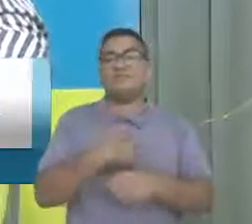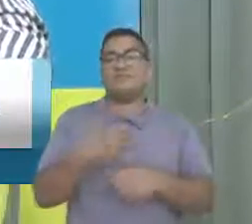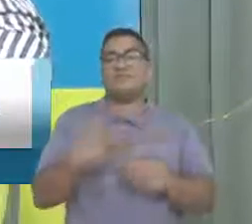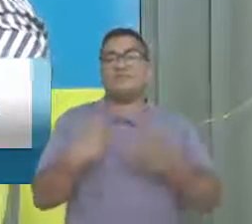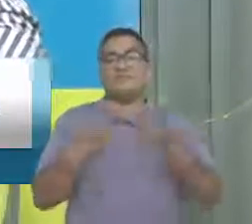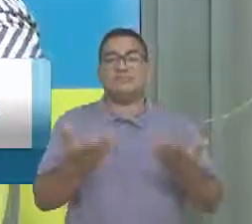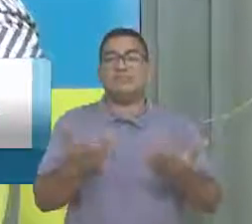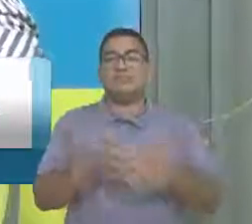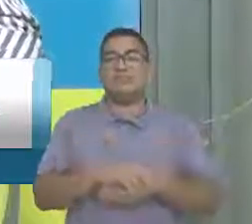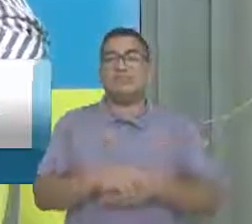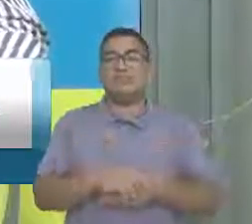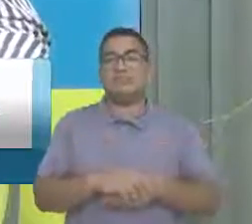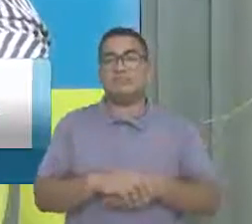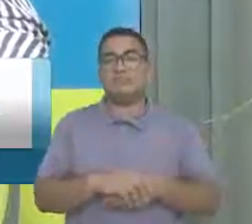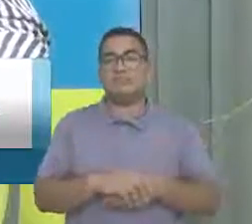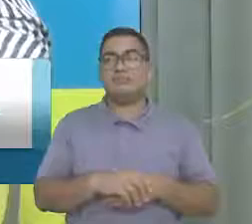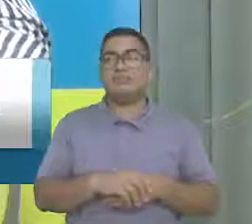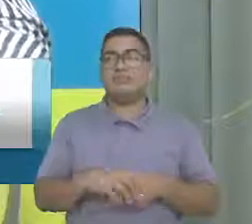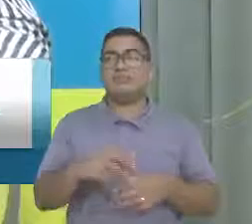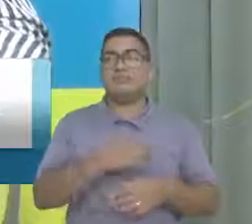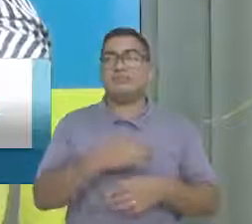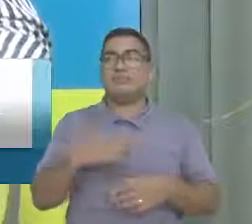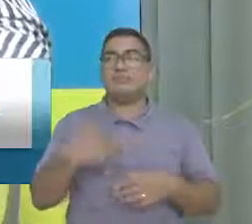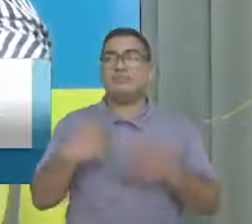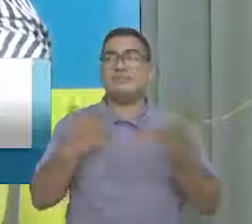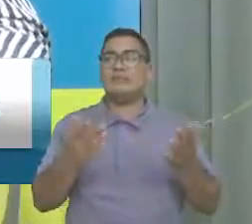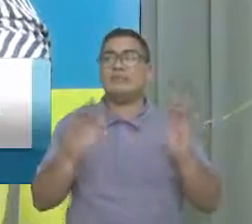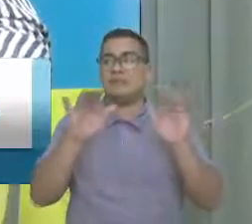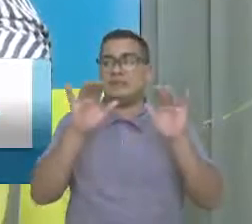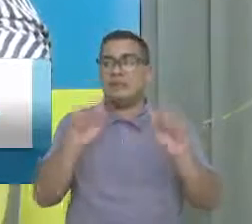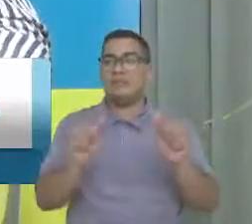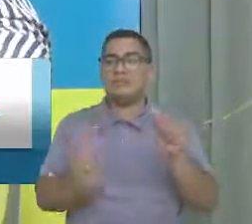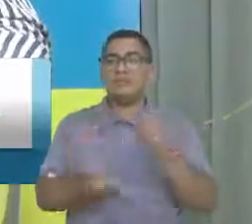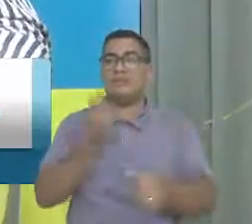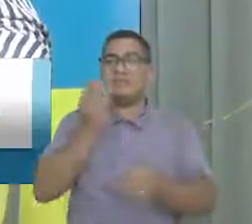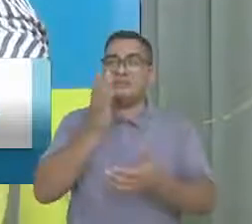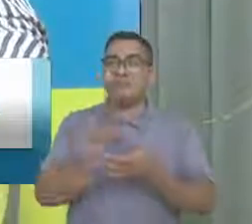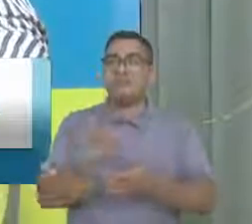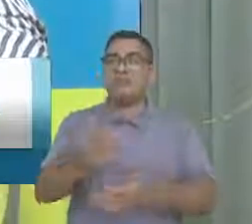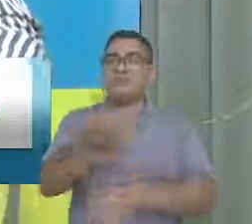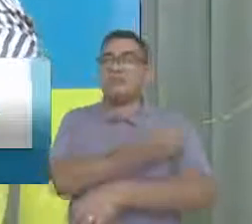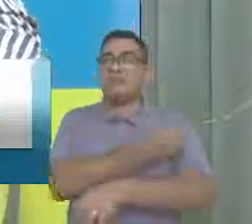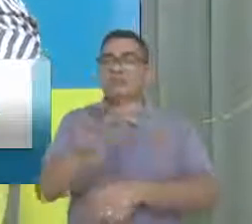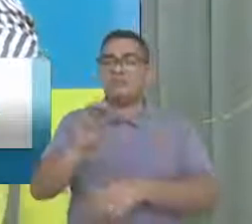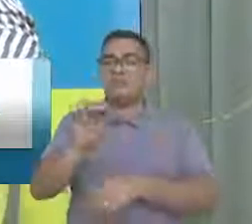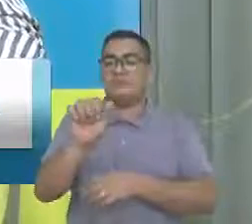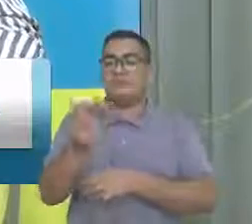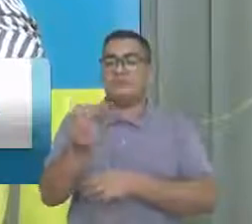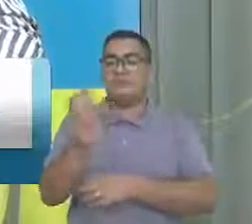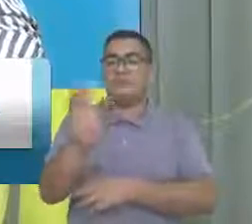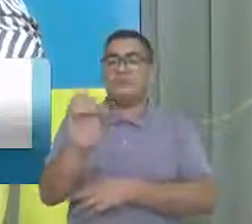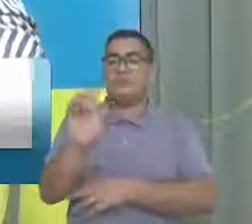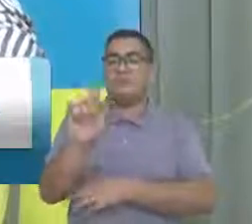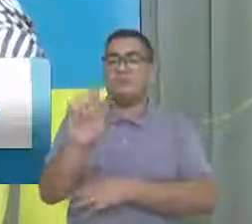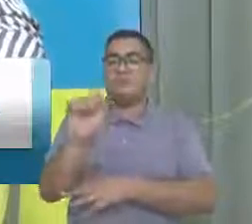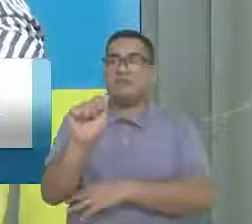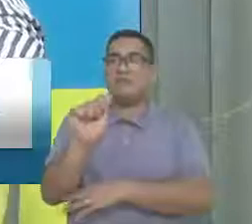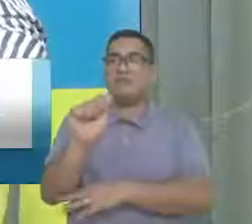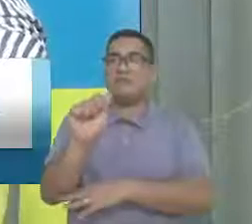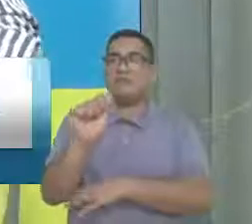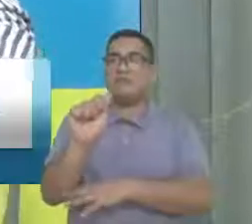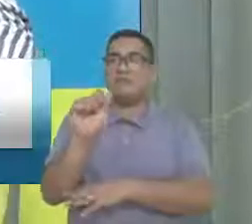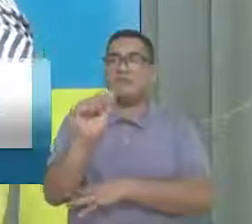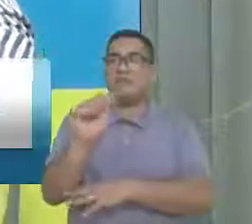Sí, siempre. Ya se están haciendo las primeras cirugías en el Hospital La Mascota, me parece. Tiene que ser pacientes relacionados, es